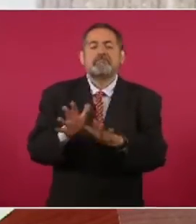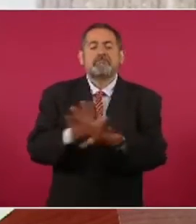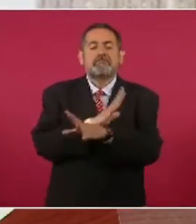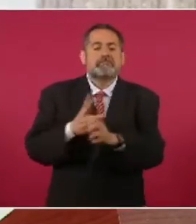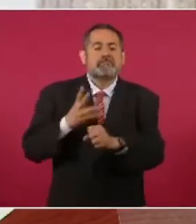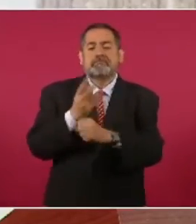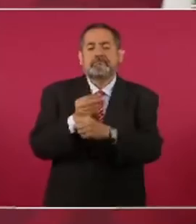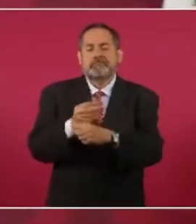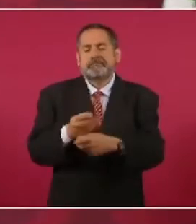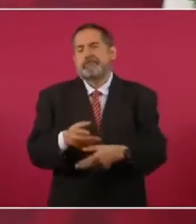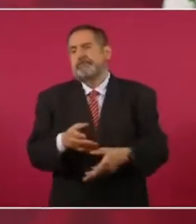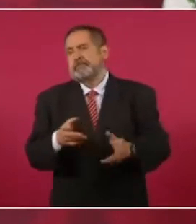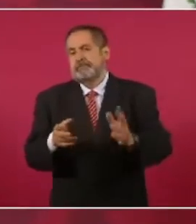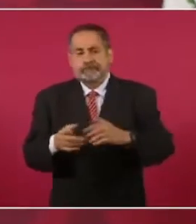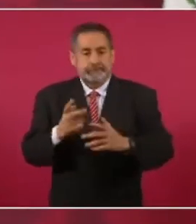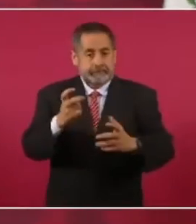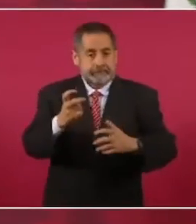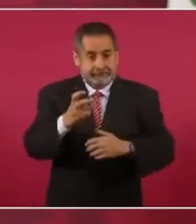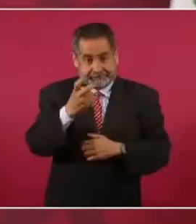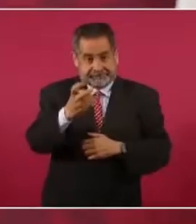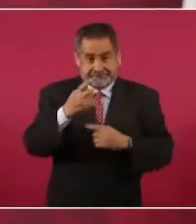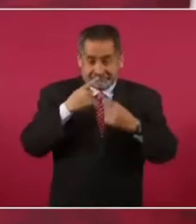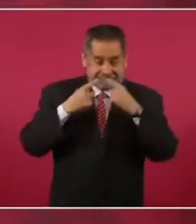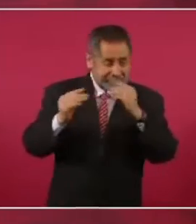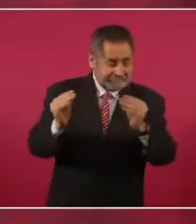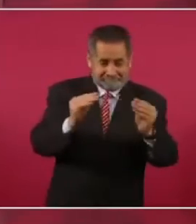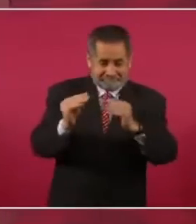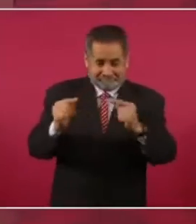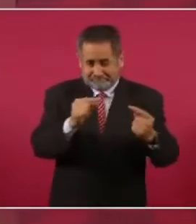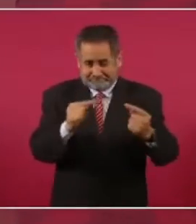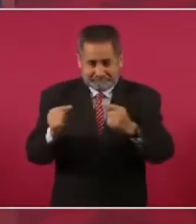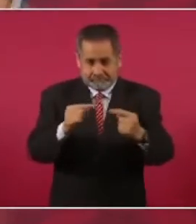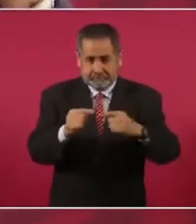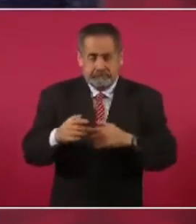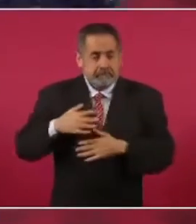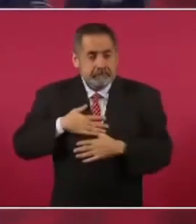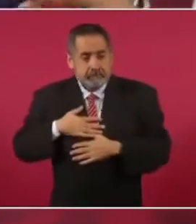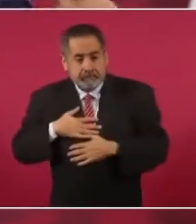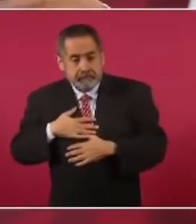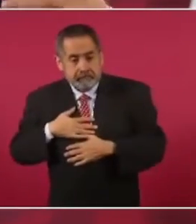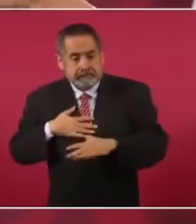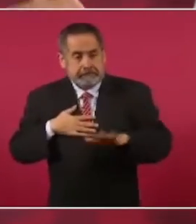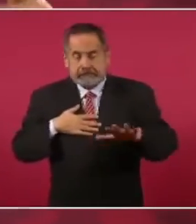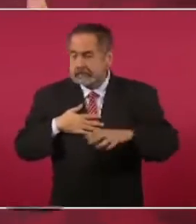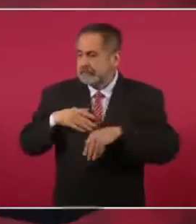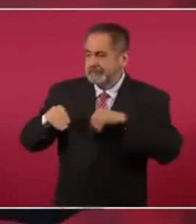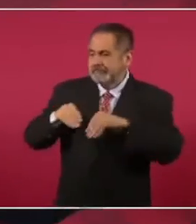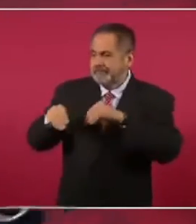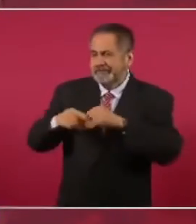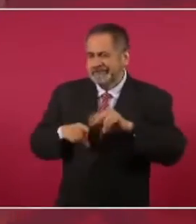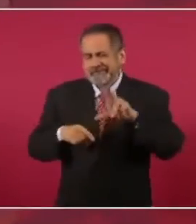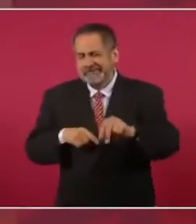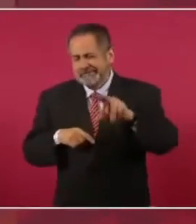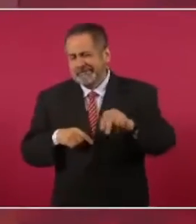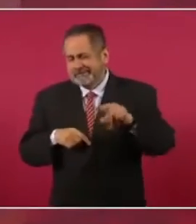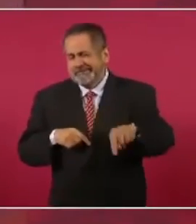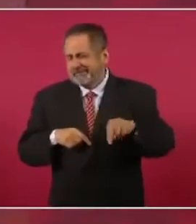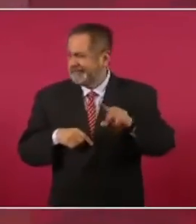Entonces, cuando estaba ese debate y nosotros nos estábamos movilizando para evitar